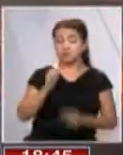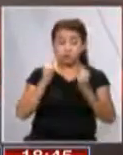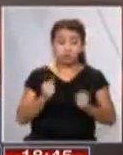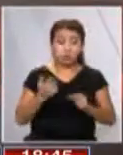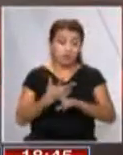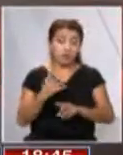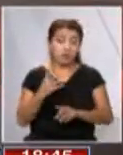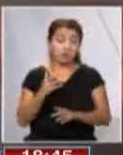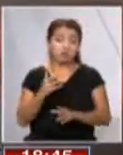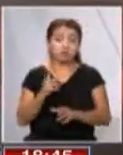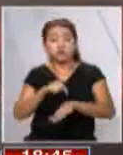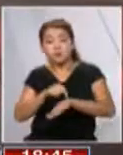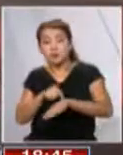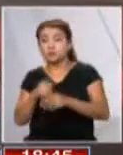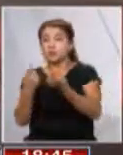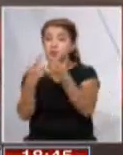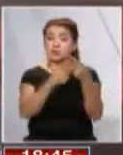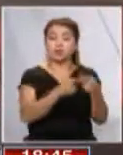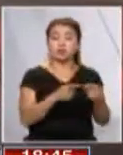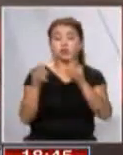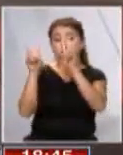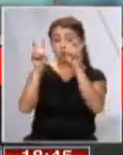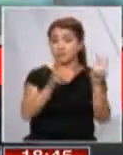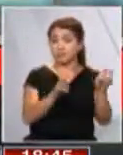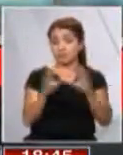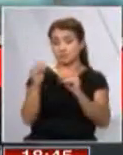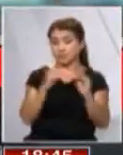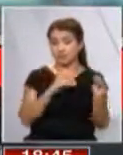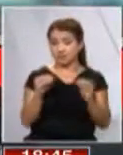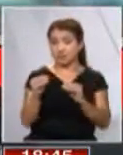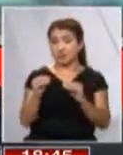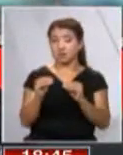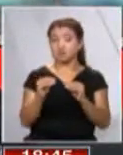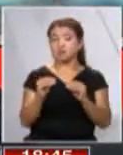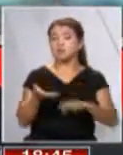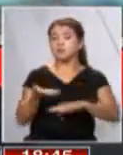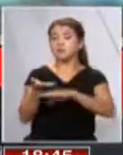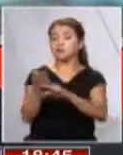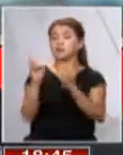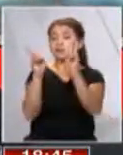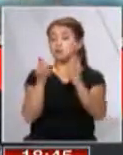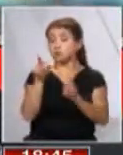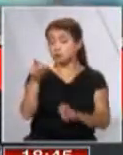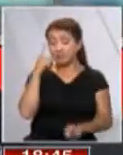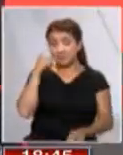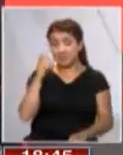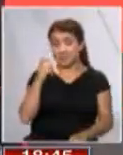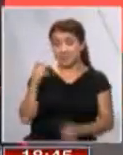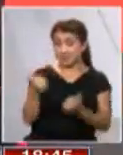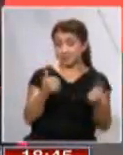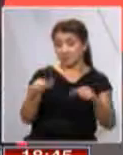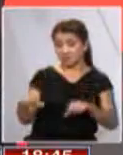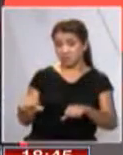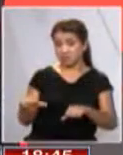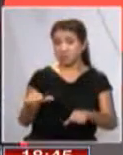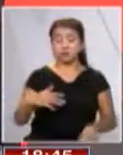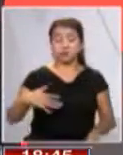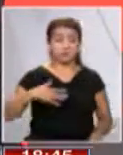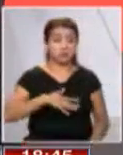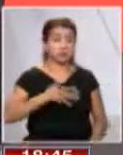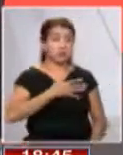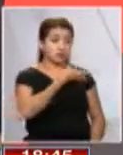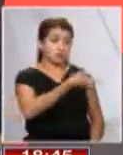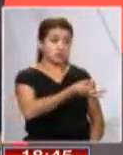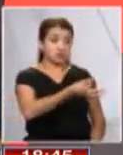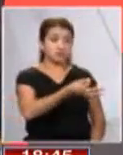dentro de los múltiples temas que van a discutir precisamente para poner este tema y usted cree que corresponde o no o sea yo le quiero decir considerando el efecto